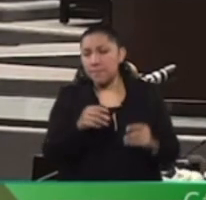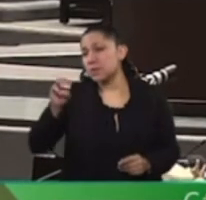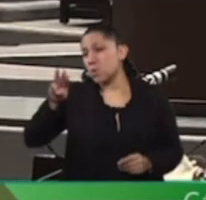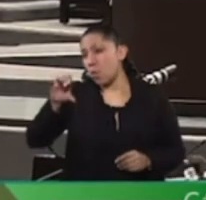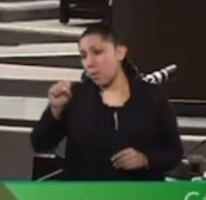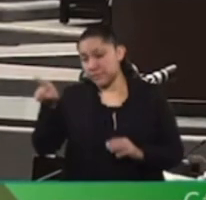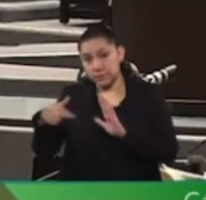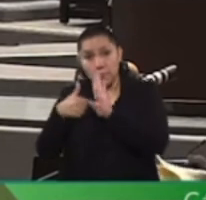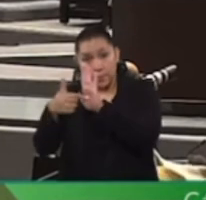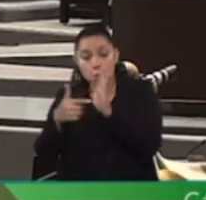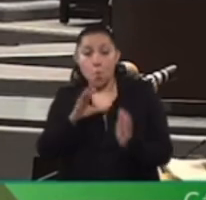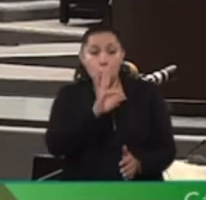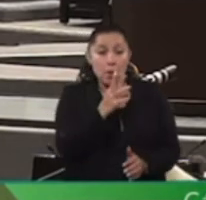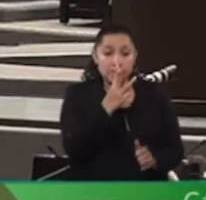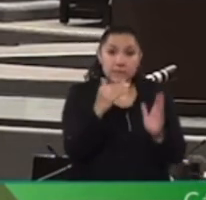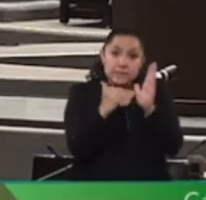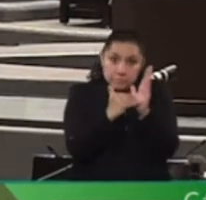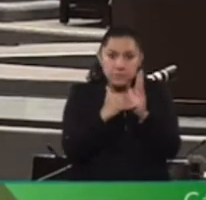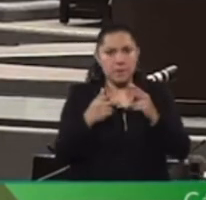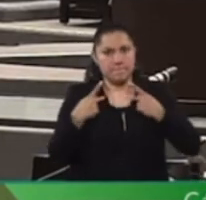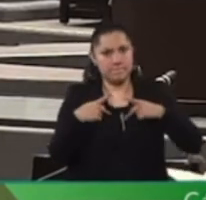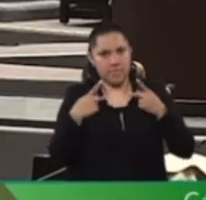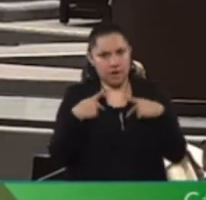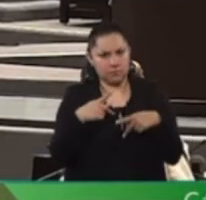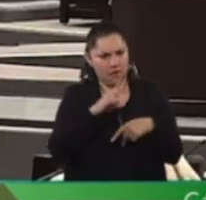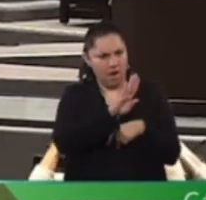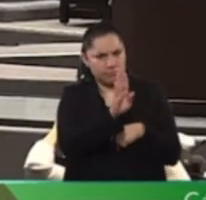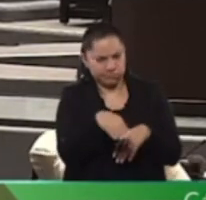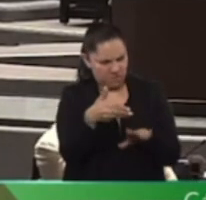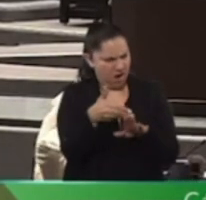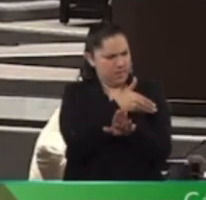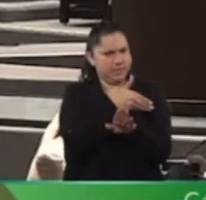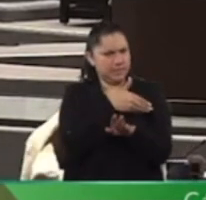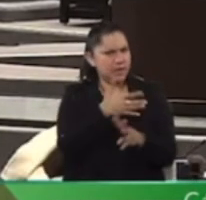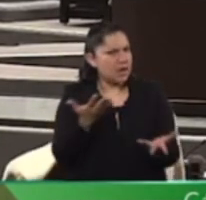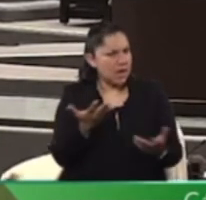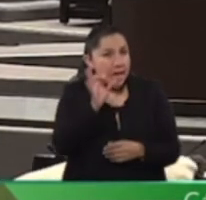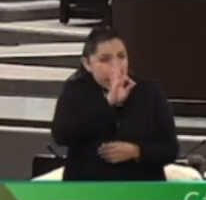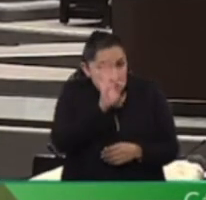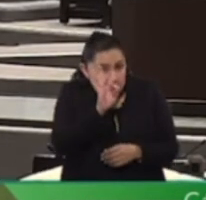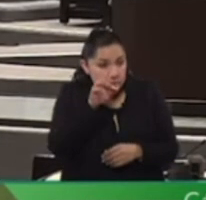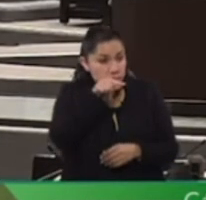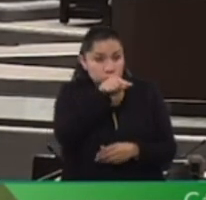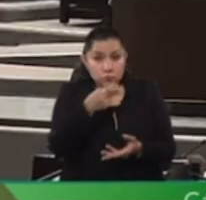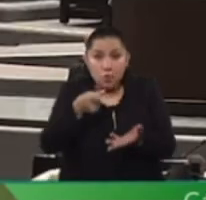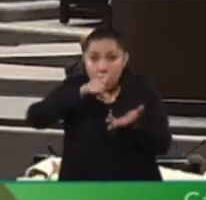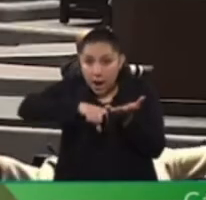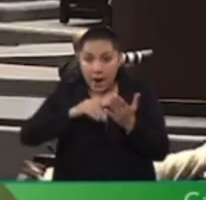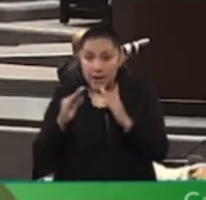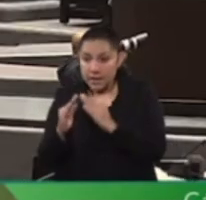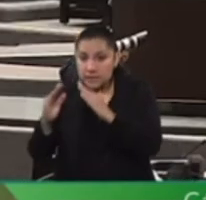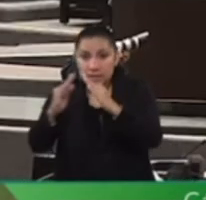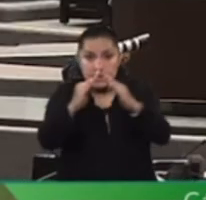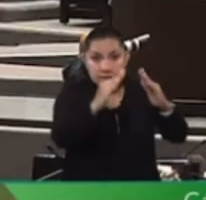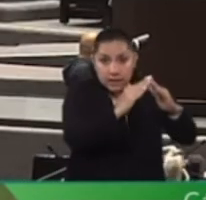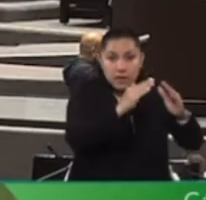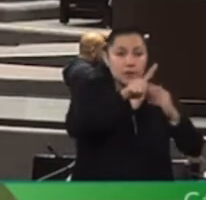podrían evitar cada año si se cumpliese con la recomendación en cuanto a la proximidad residencial con espacios de áreas